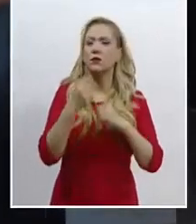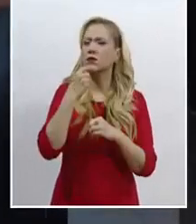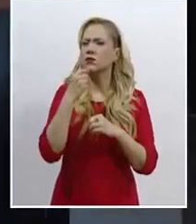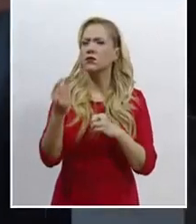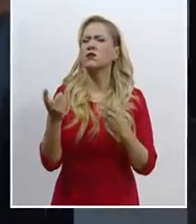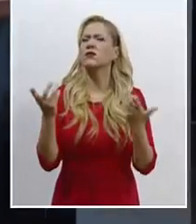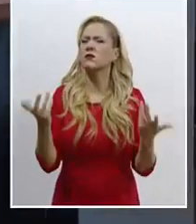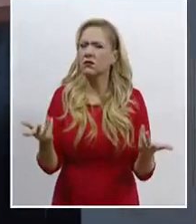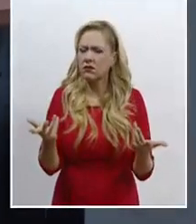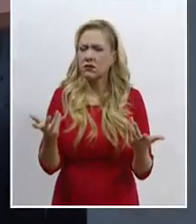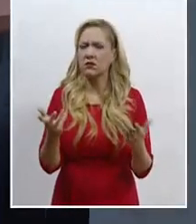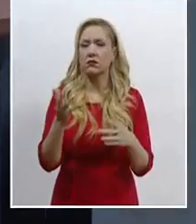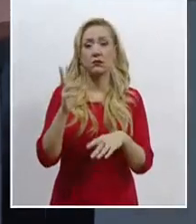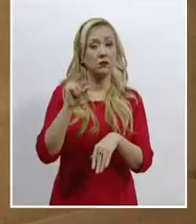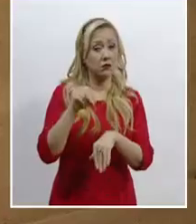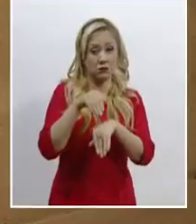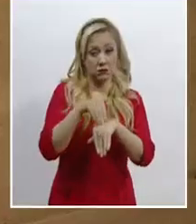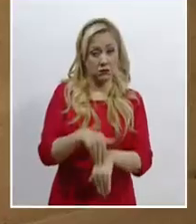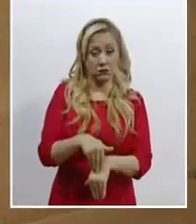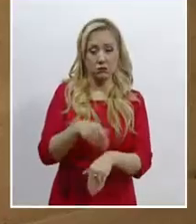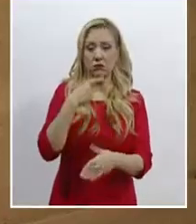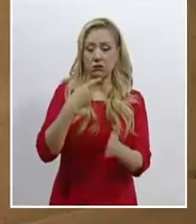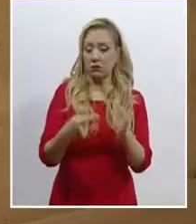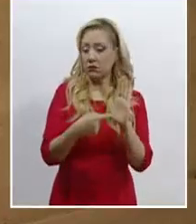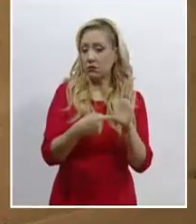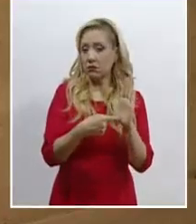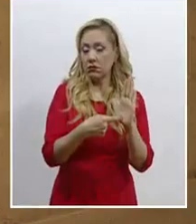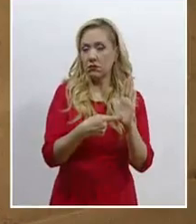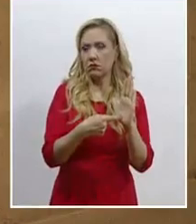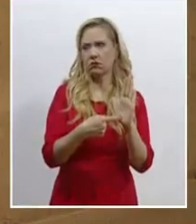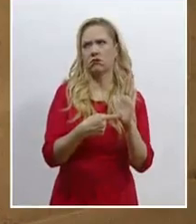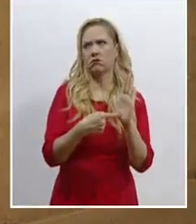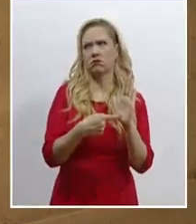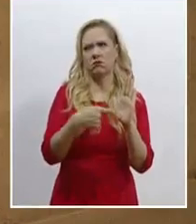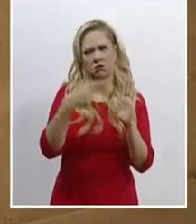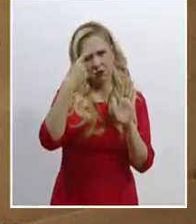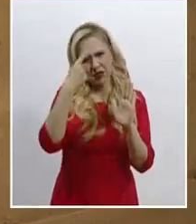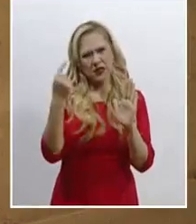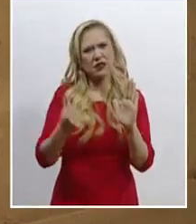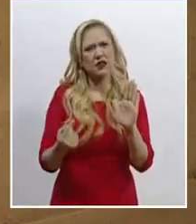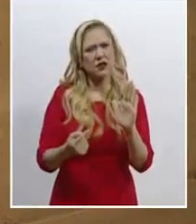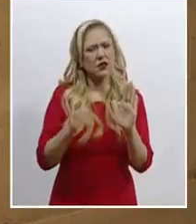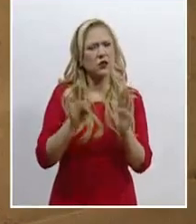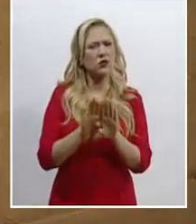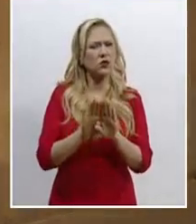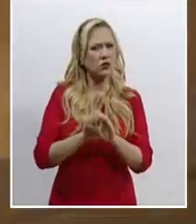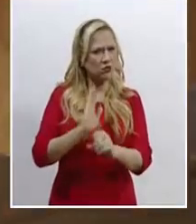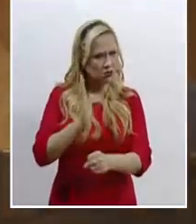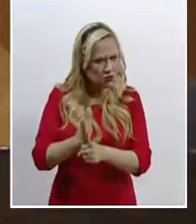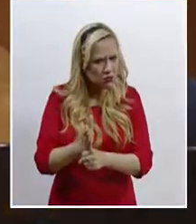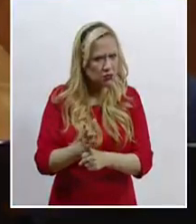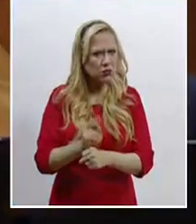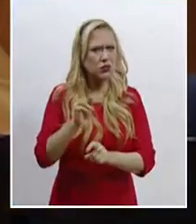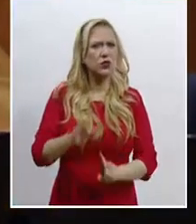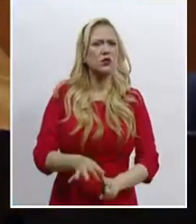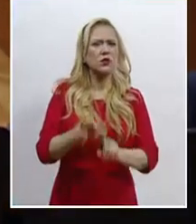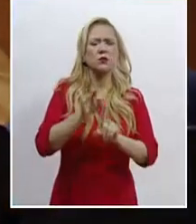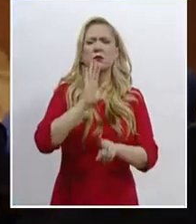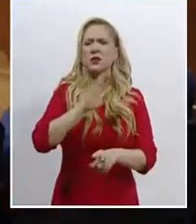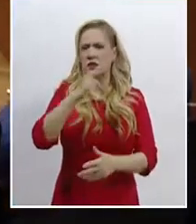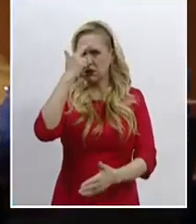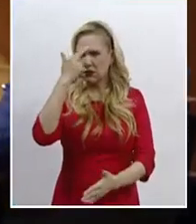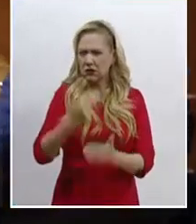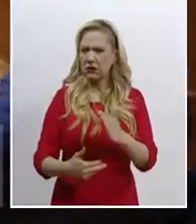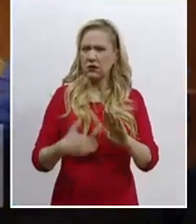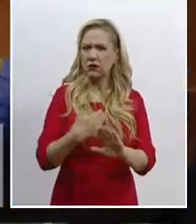determinó que el solo incumplimiento de las obligaciones contractuales no tiene como consecuencia inmediata una condena por concepto de daños punitivos,